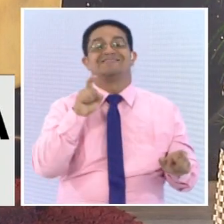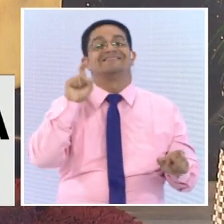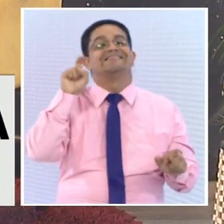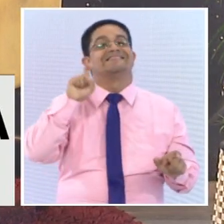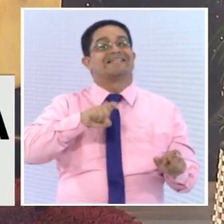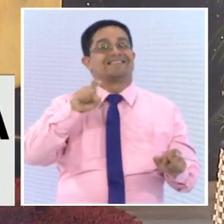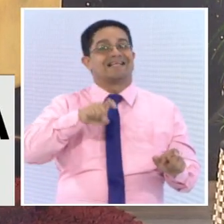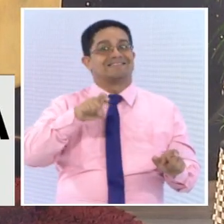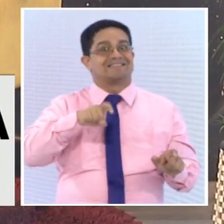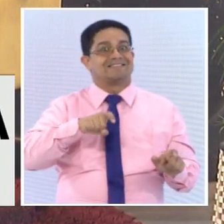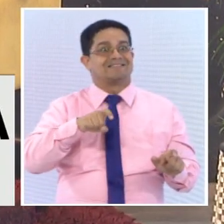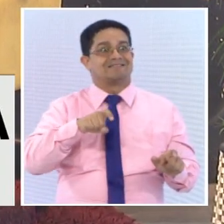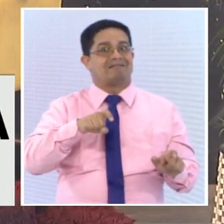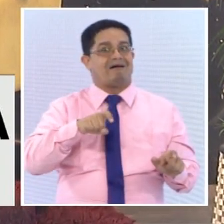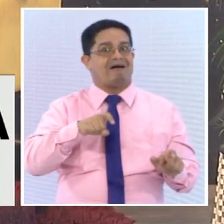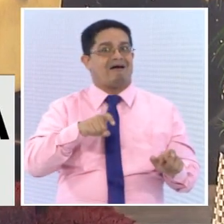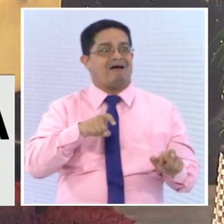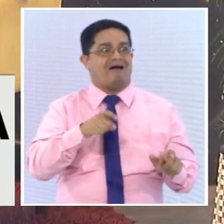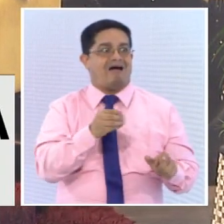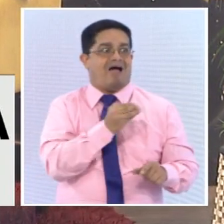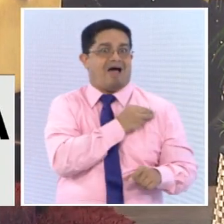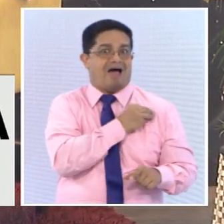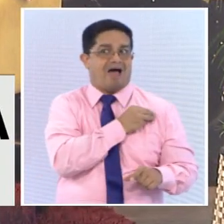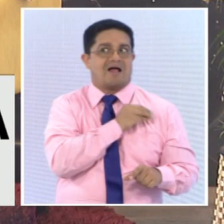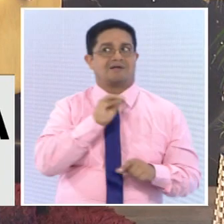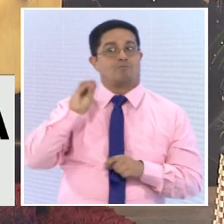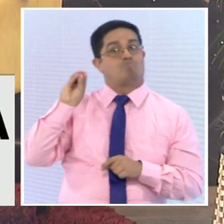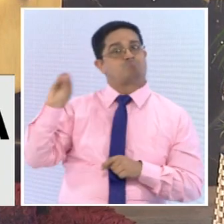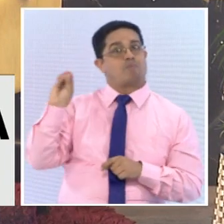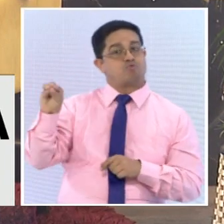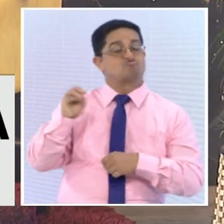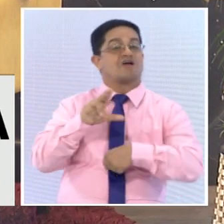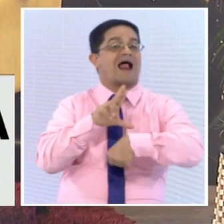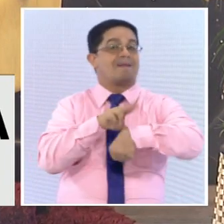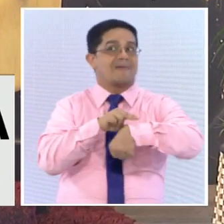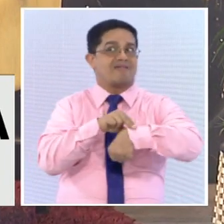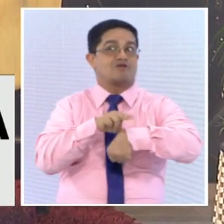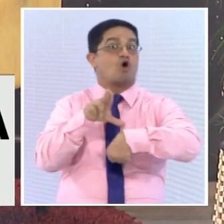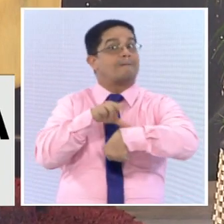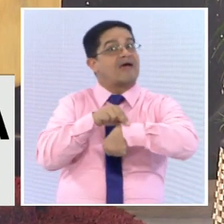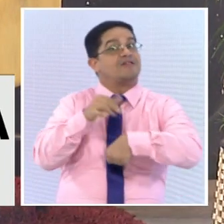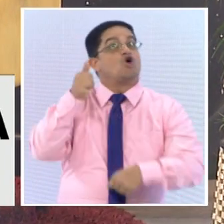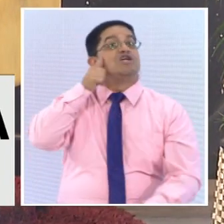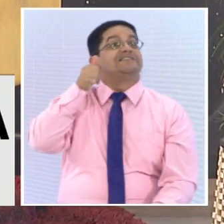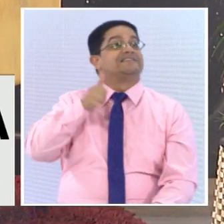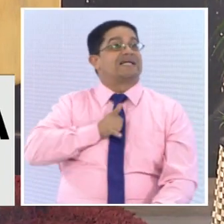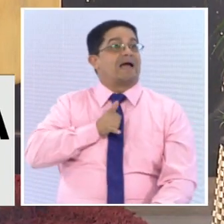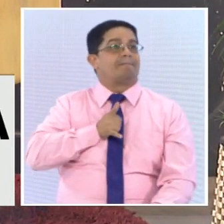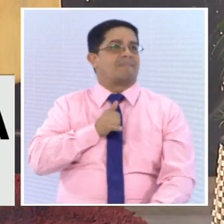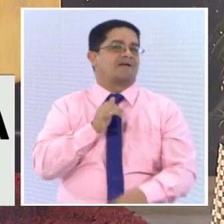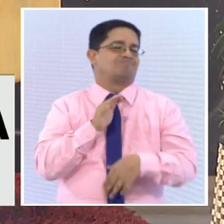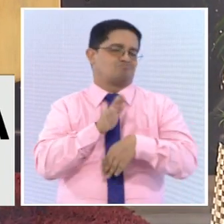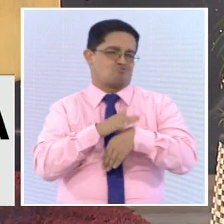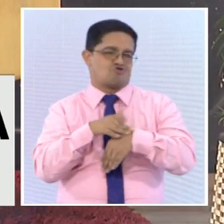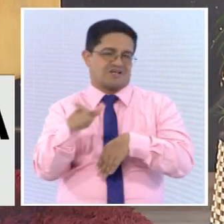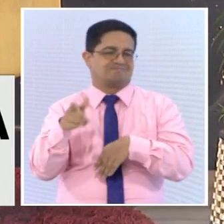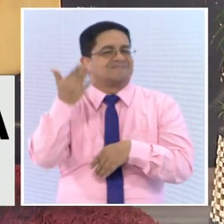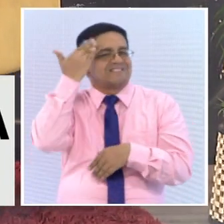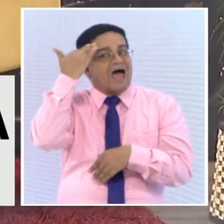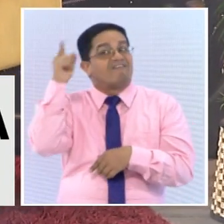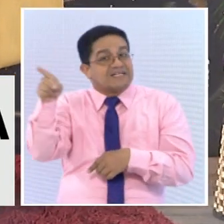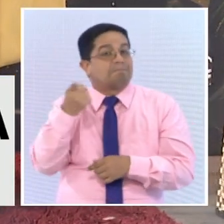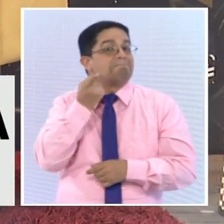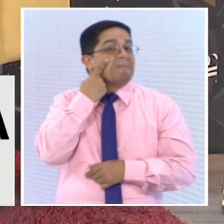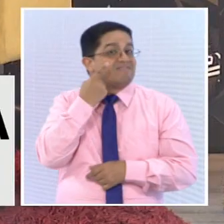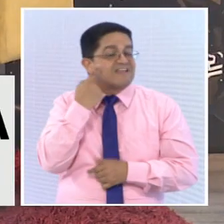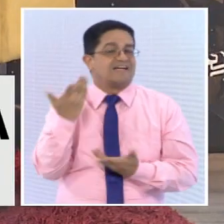tú lo que haces es mandarle el link, lo ves, inmediatamente se le llama y eso es muy importante porque no se sienten solos. El paciente es importante